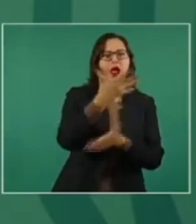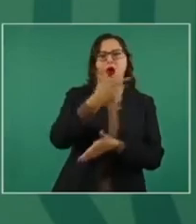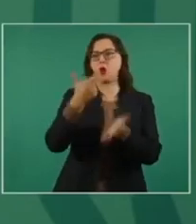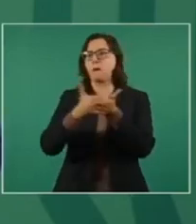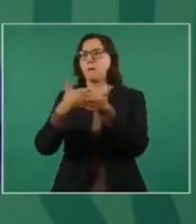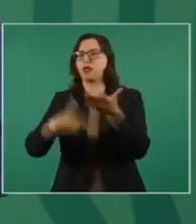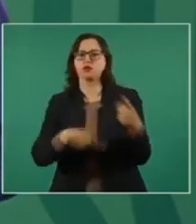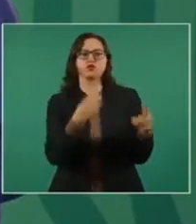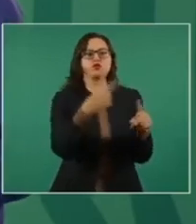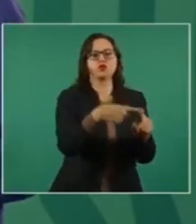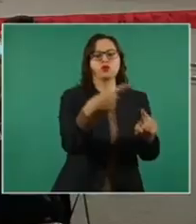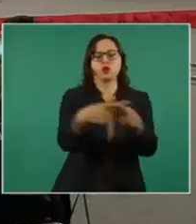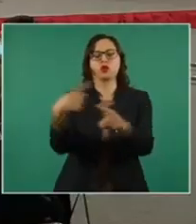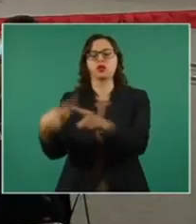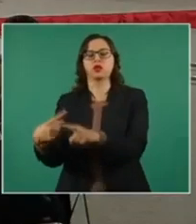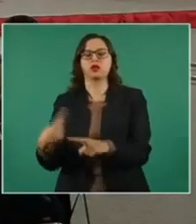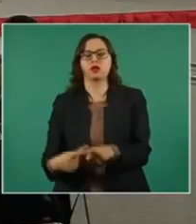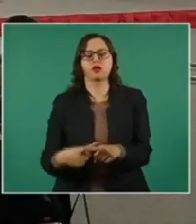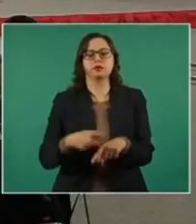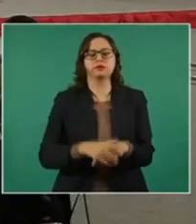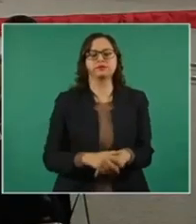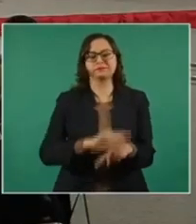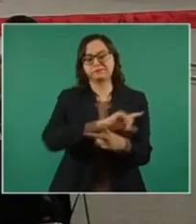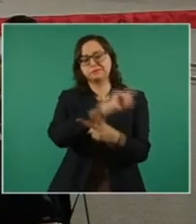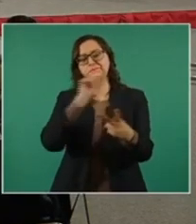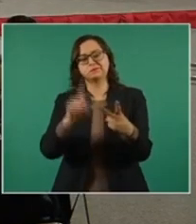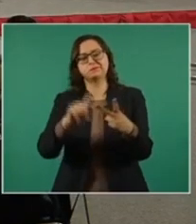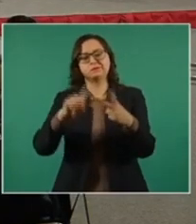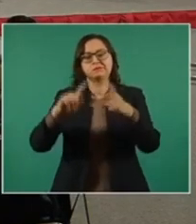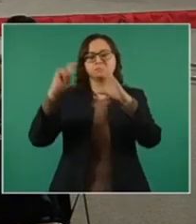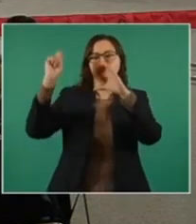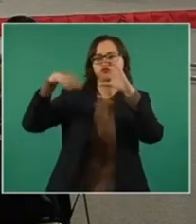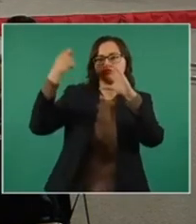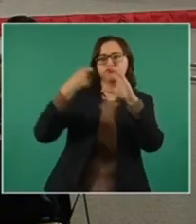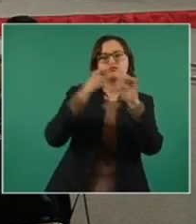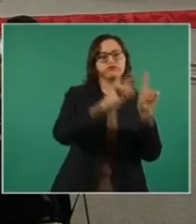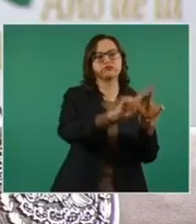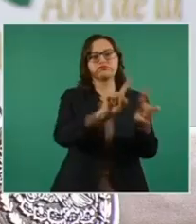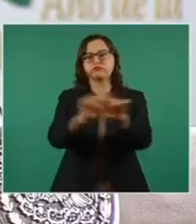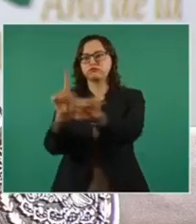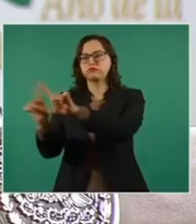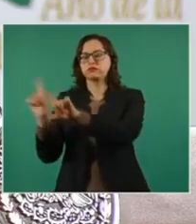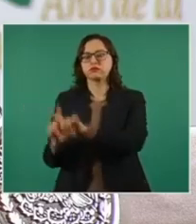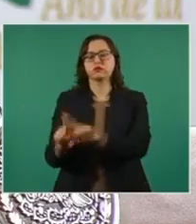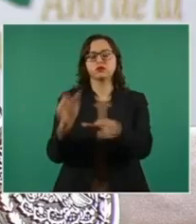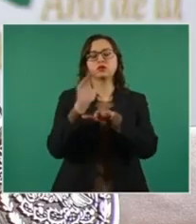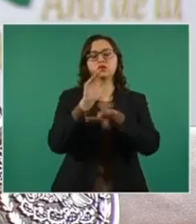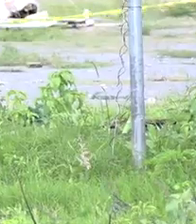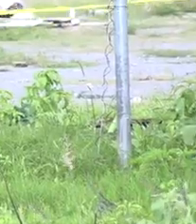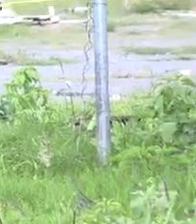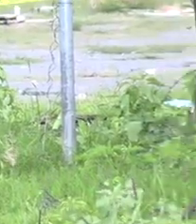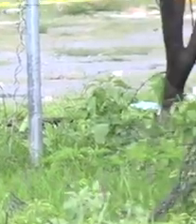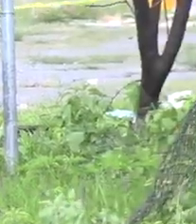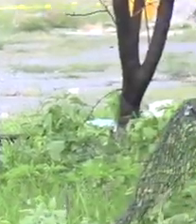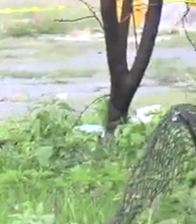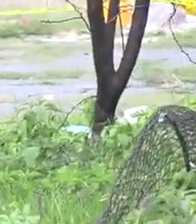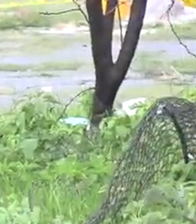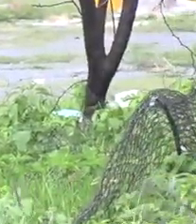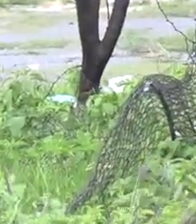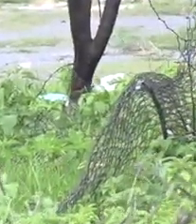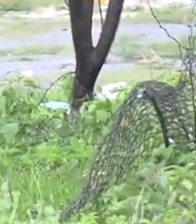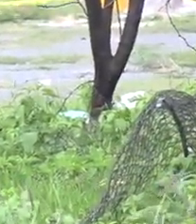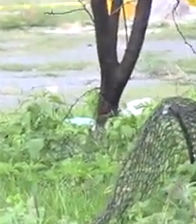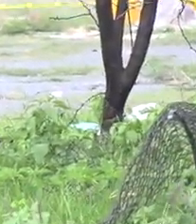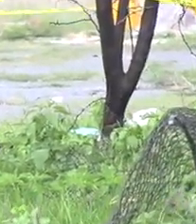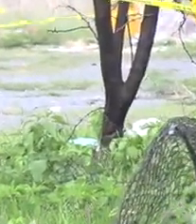Este lunes, desde su conferencia matutina en Palacio Nacional, el presidente Andrés Manuel López Obrador se dijo preocupado por la inseguridad